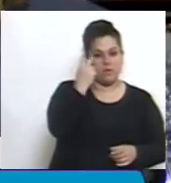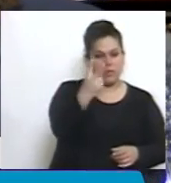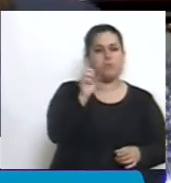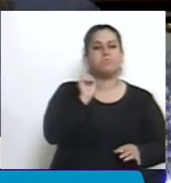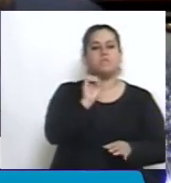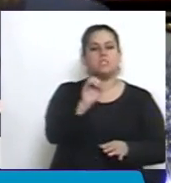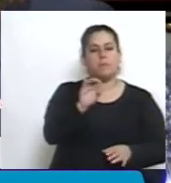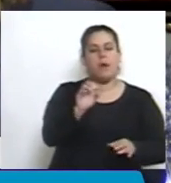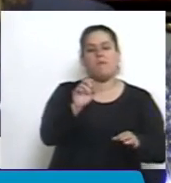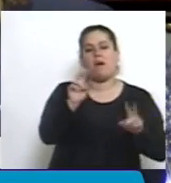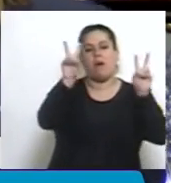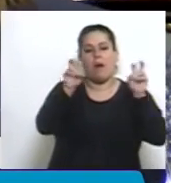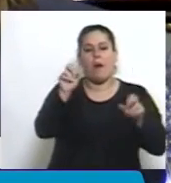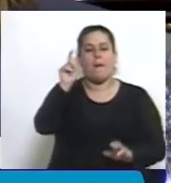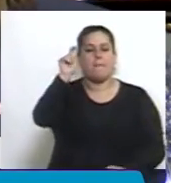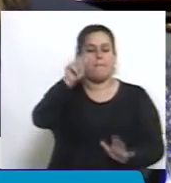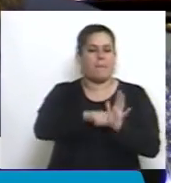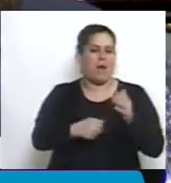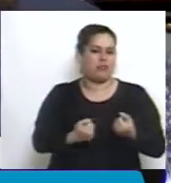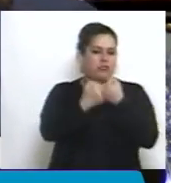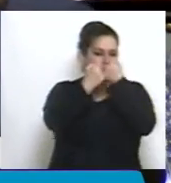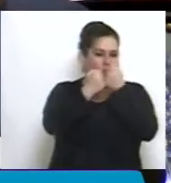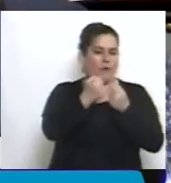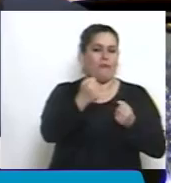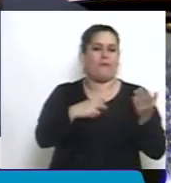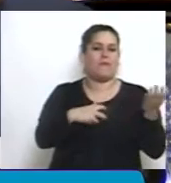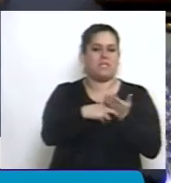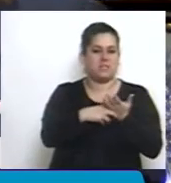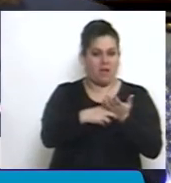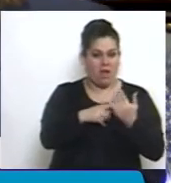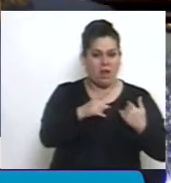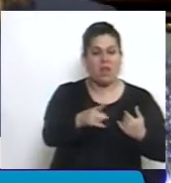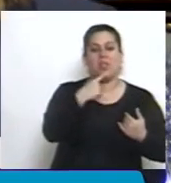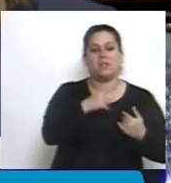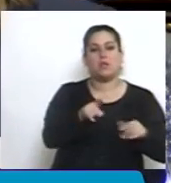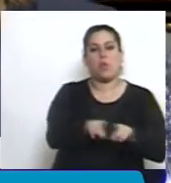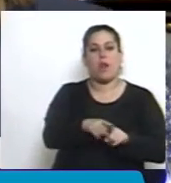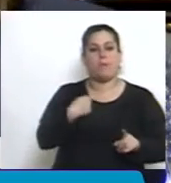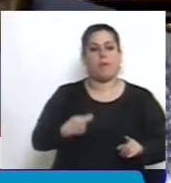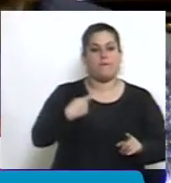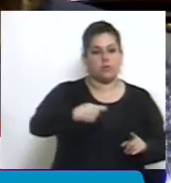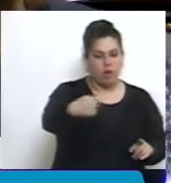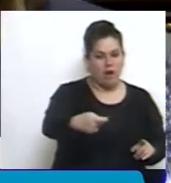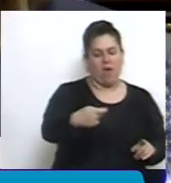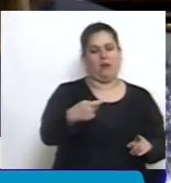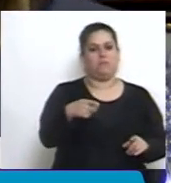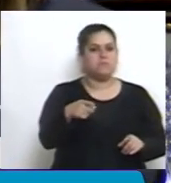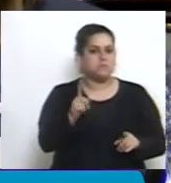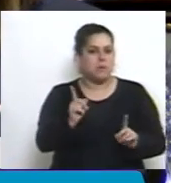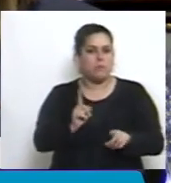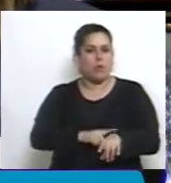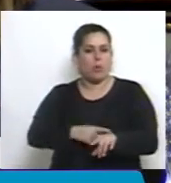llamado Pacto Fiscal 1 para financiar el sistema previsional nacional, que en ese